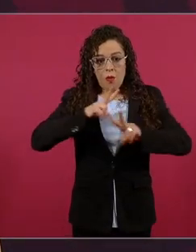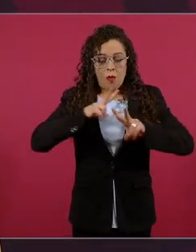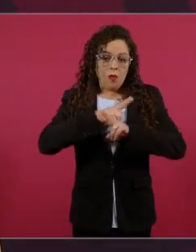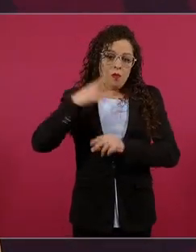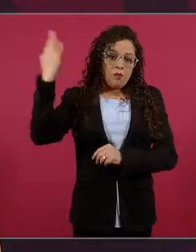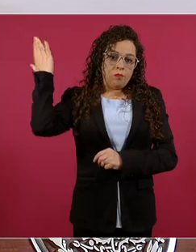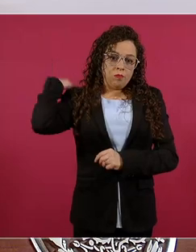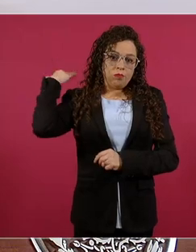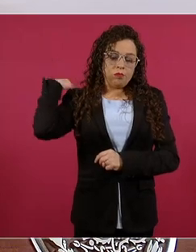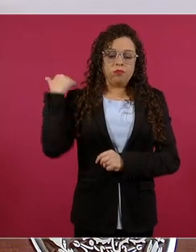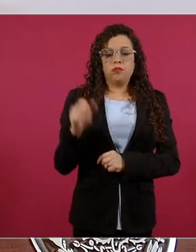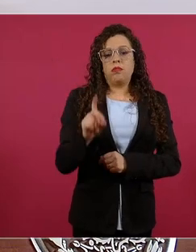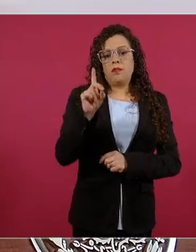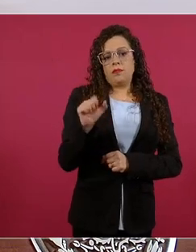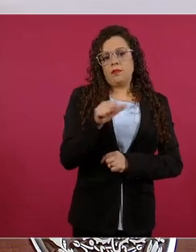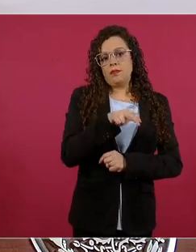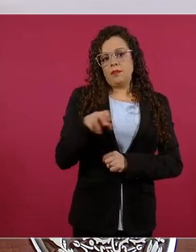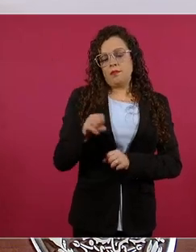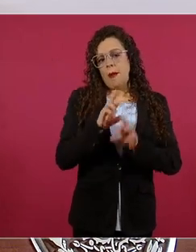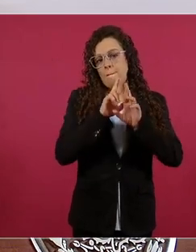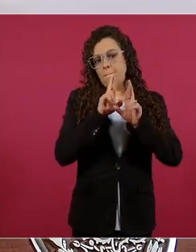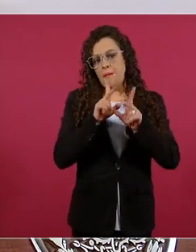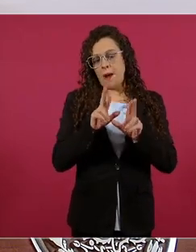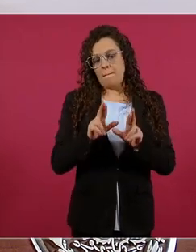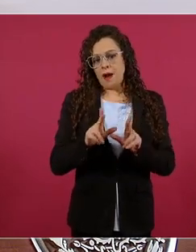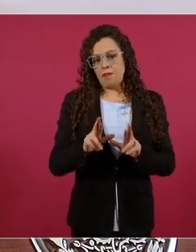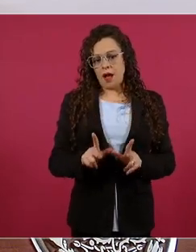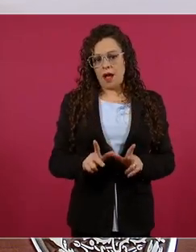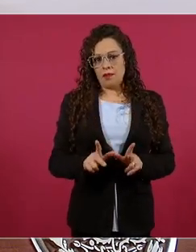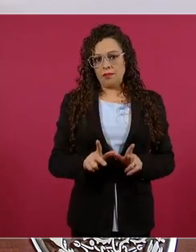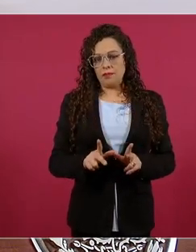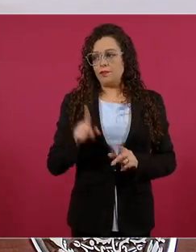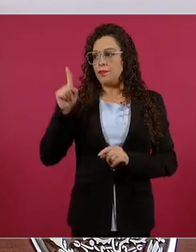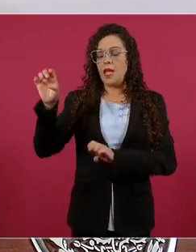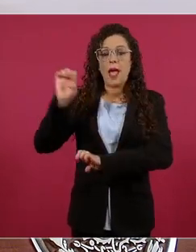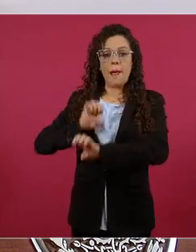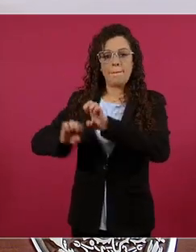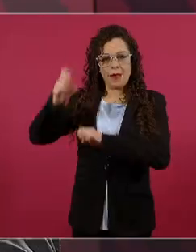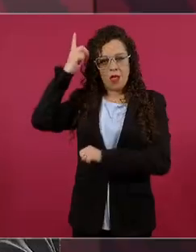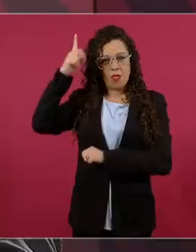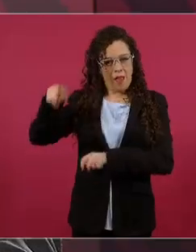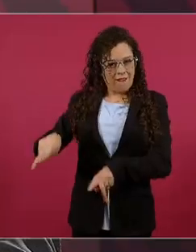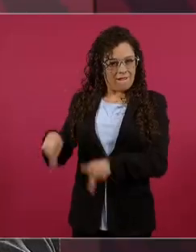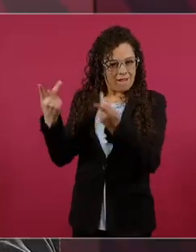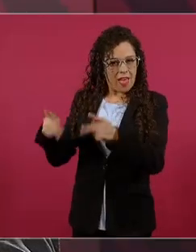los vapeadores y mienten cuando